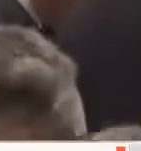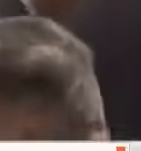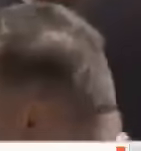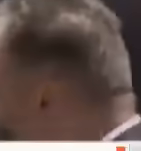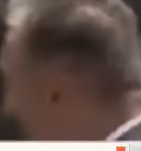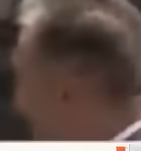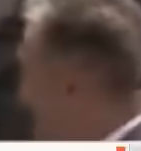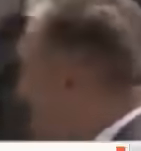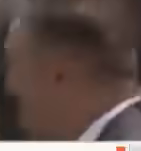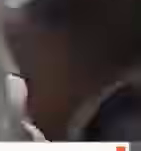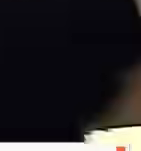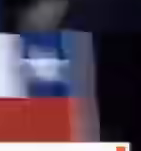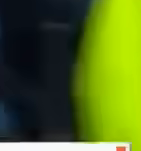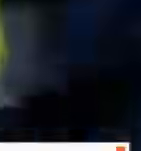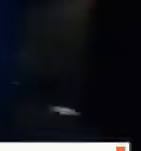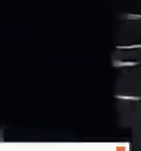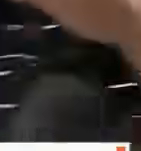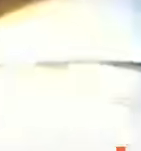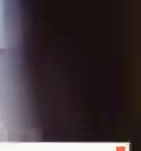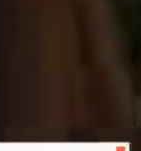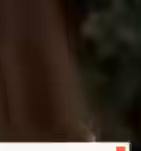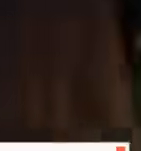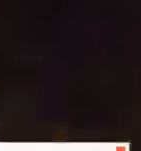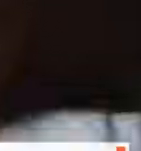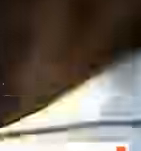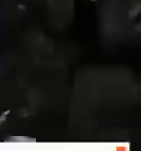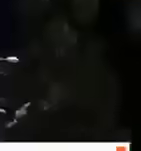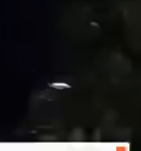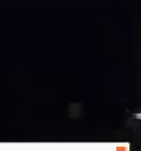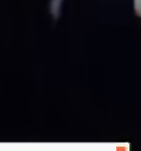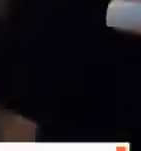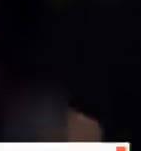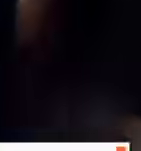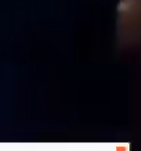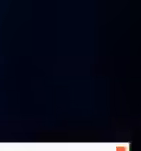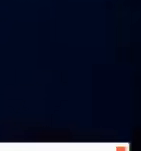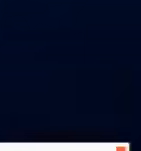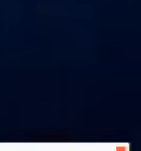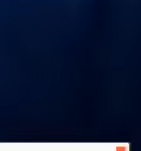también de esta carroza para hacer el cambio que ustedes mencionaban allá, porque